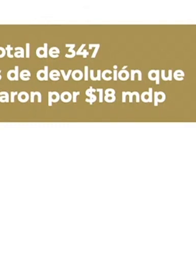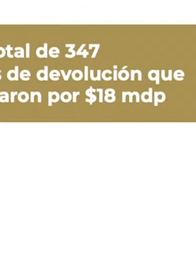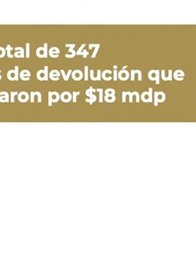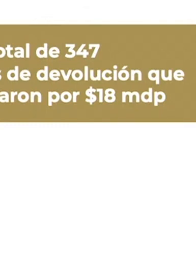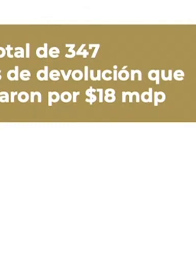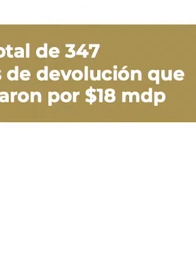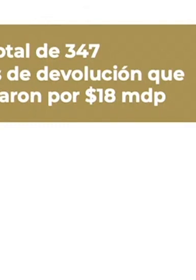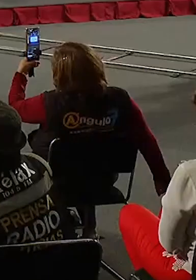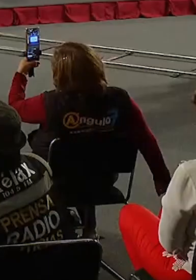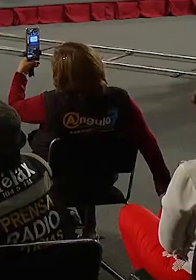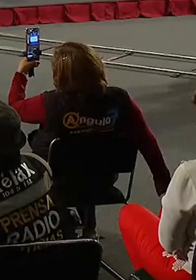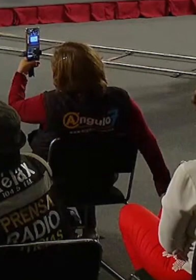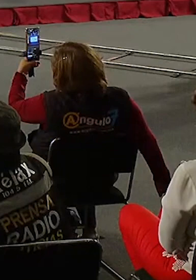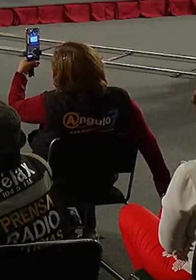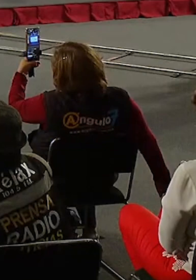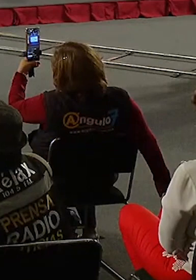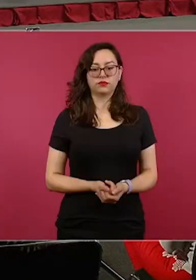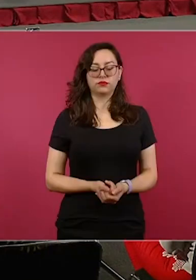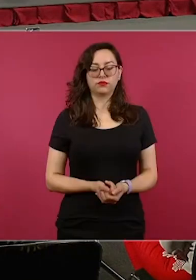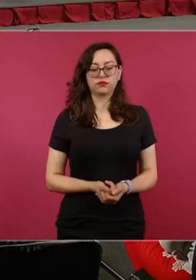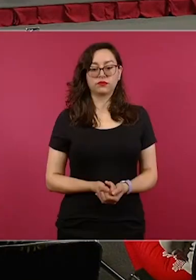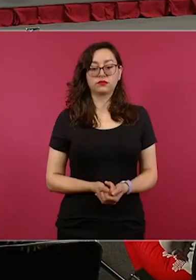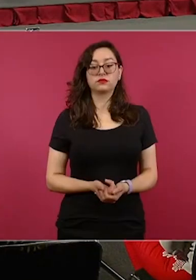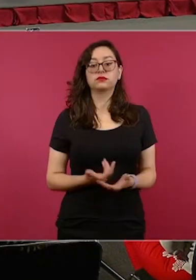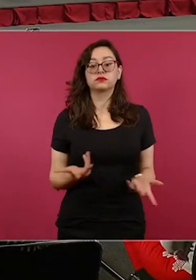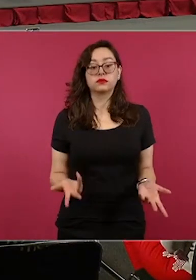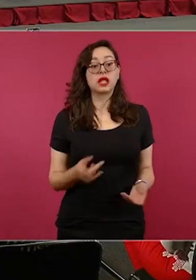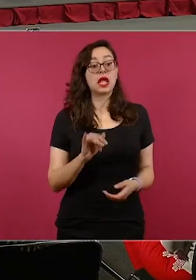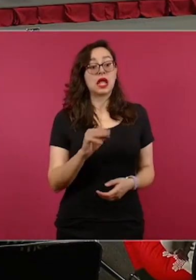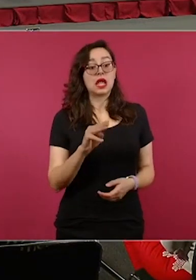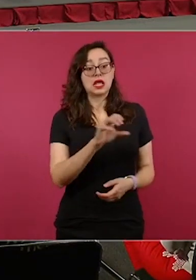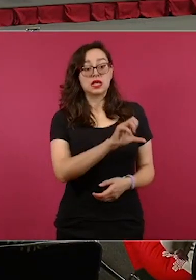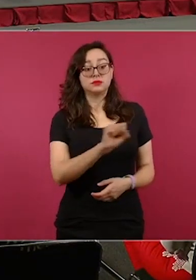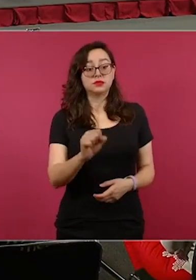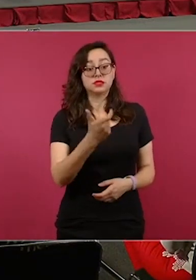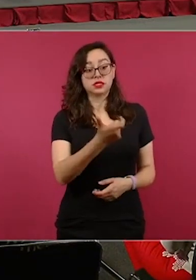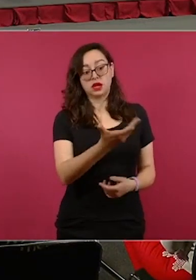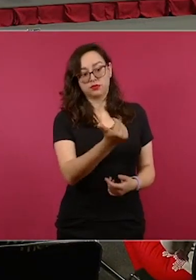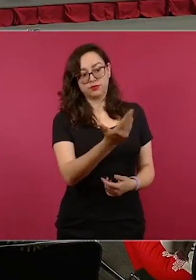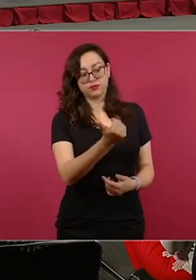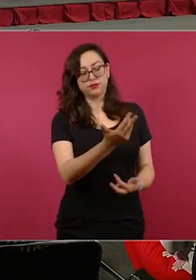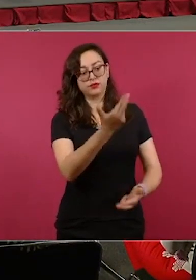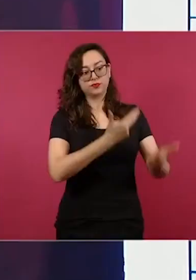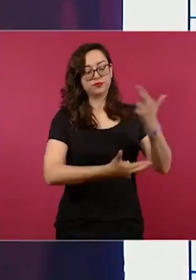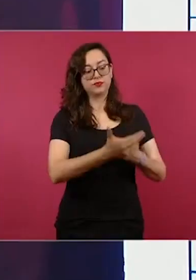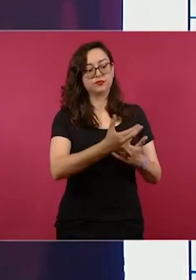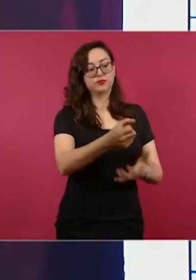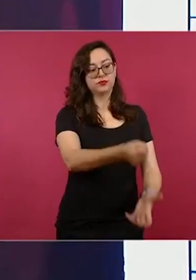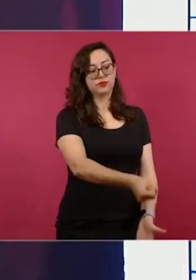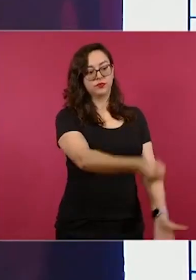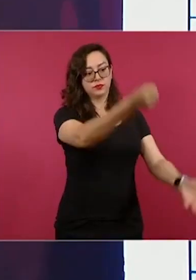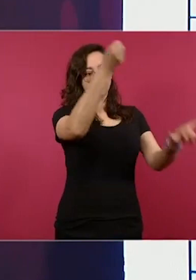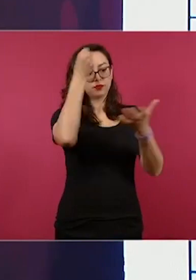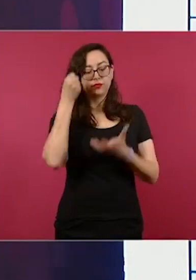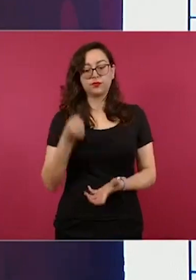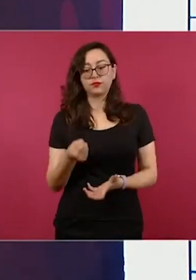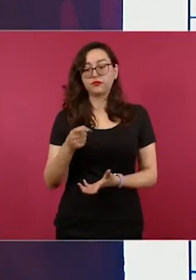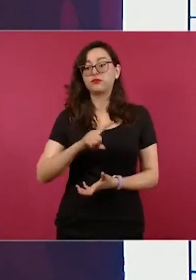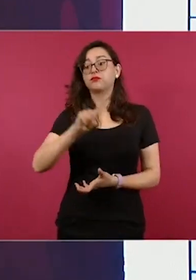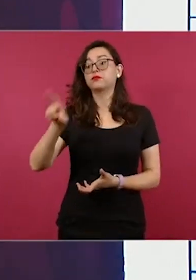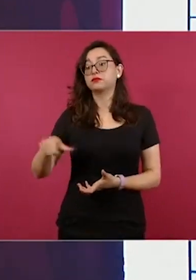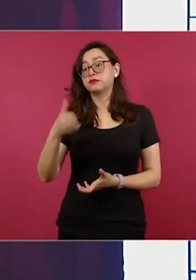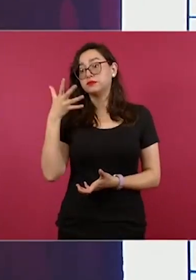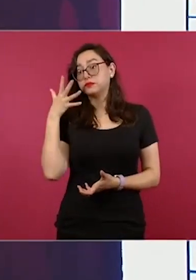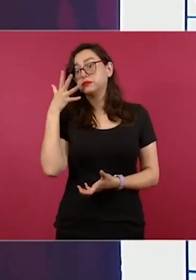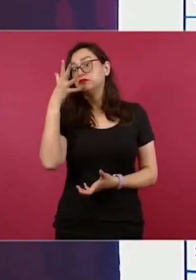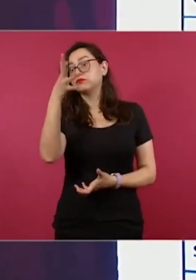para que cuando una persona reclame después se le devuelva una parte también se iba a la reserva del seguro social y una reserva